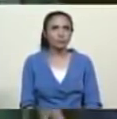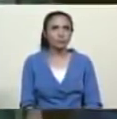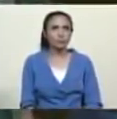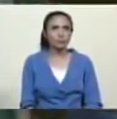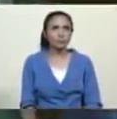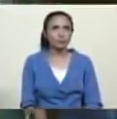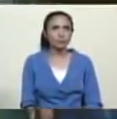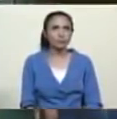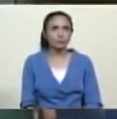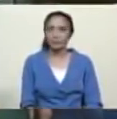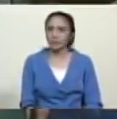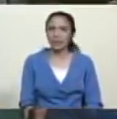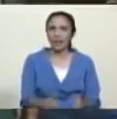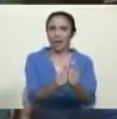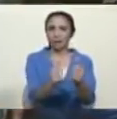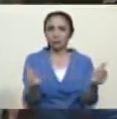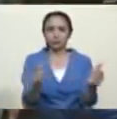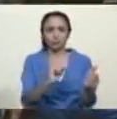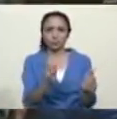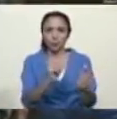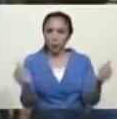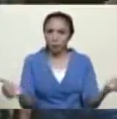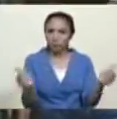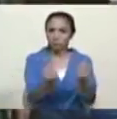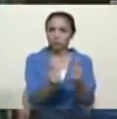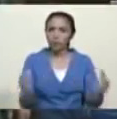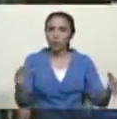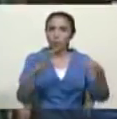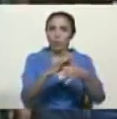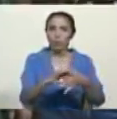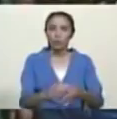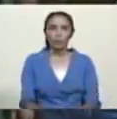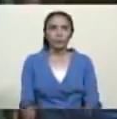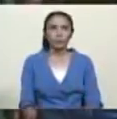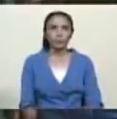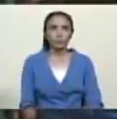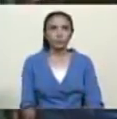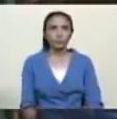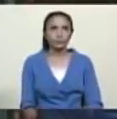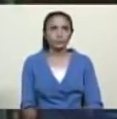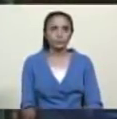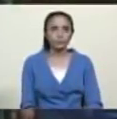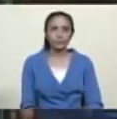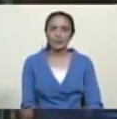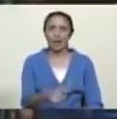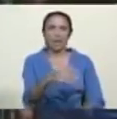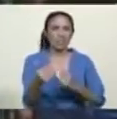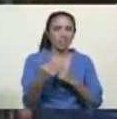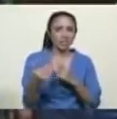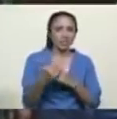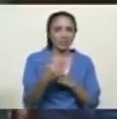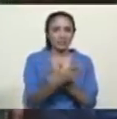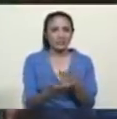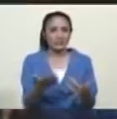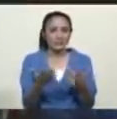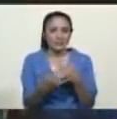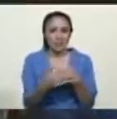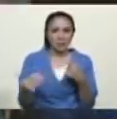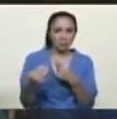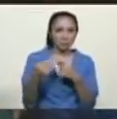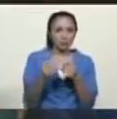Que nada nos pueda dividir. Al contrario, que cada intento que ellos hagan por dividir nuestras